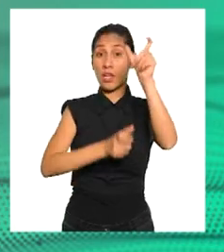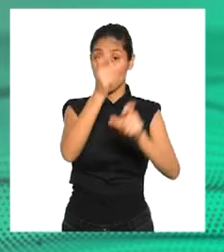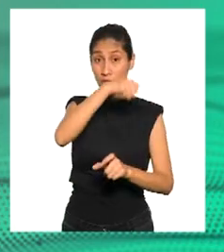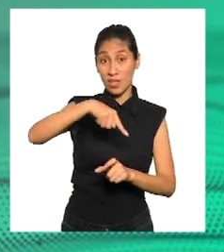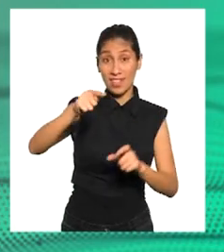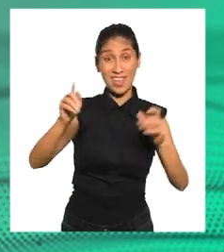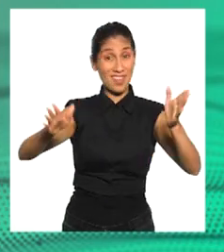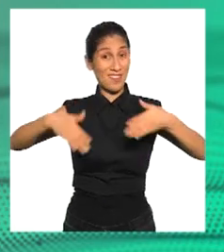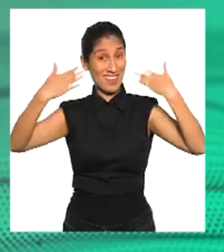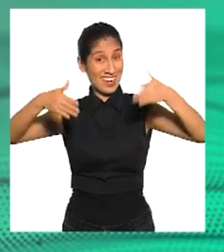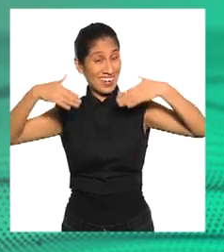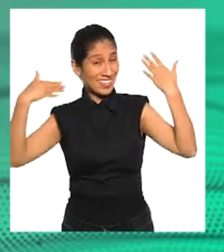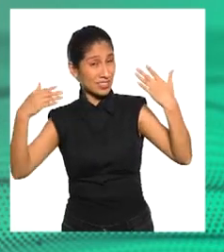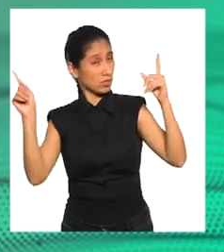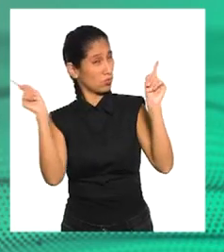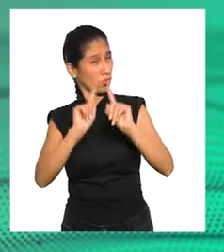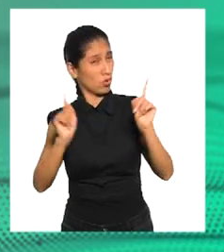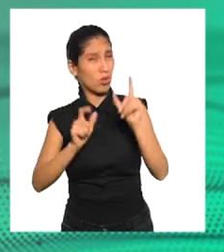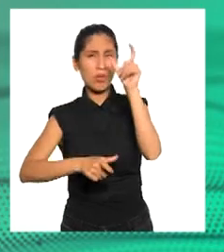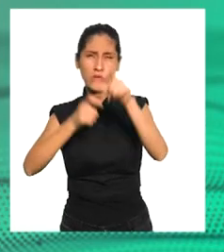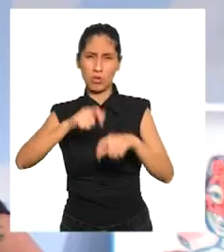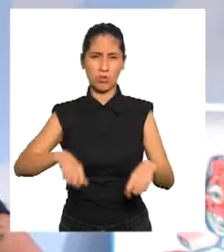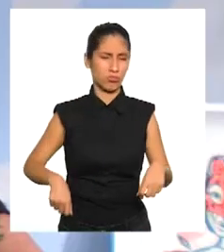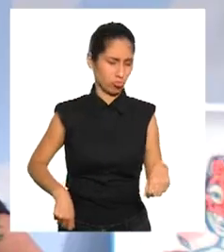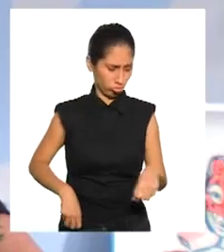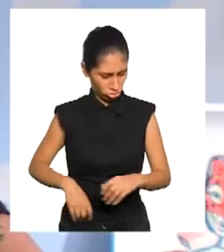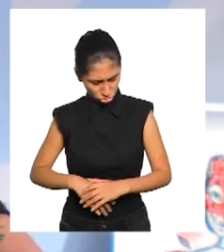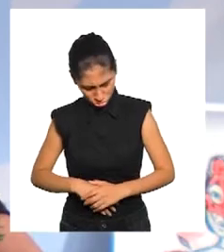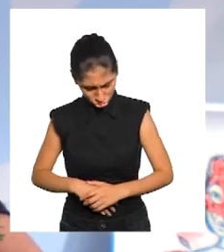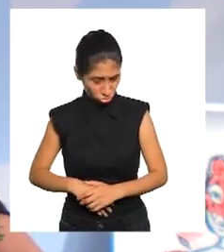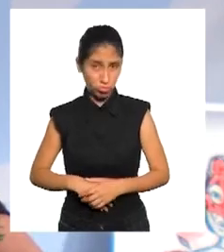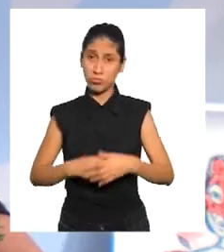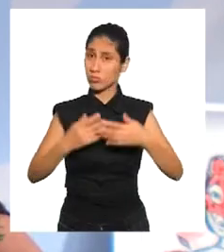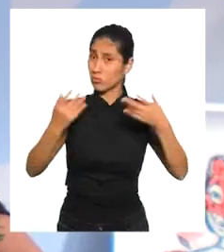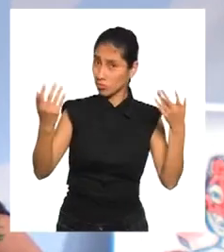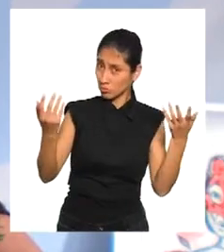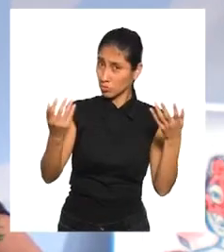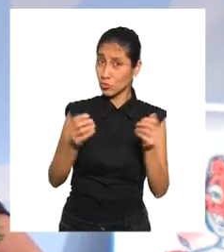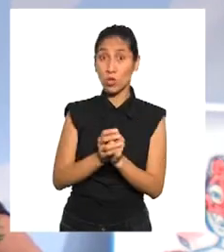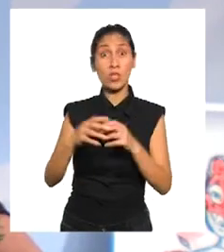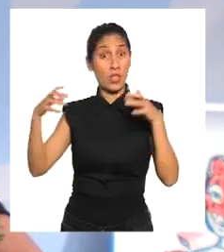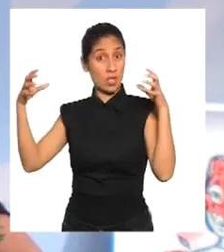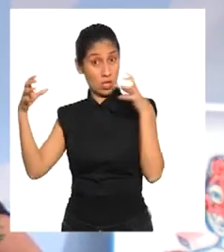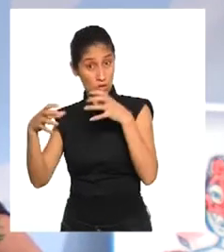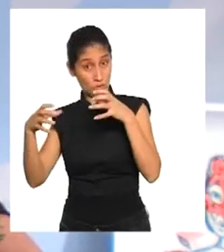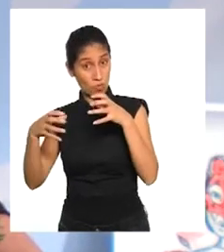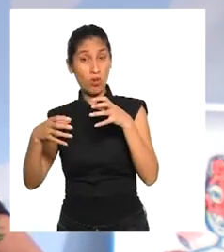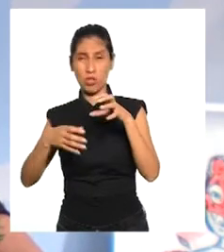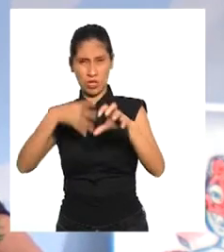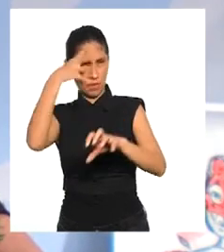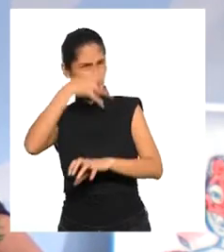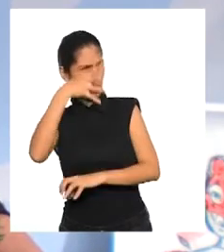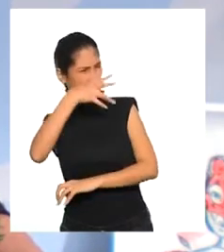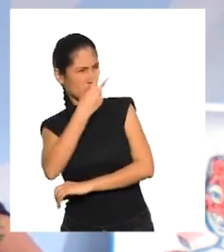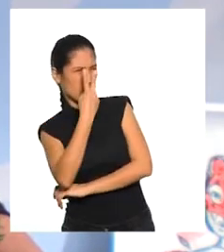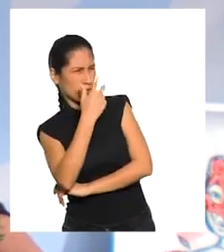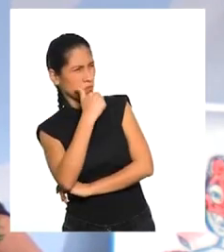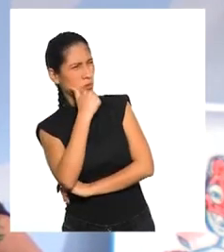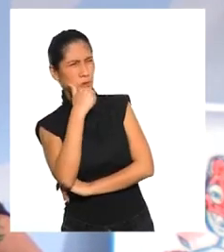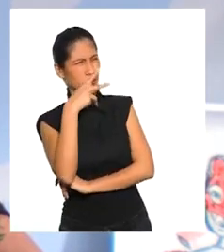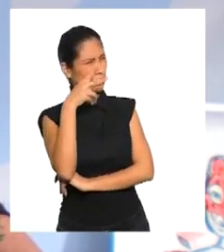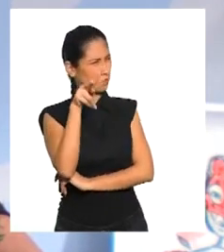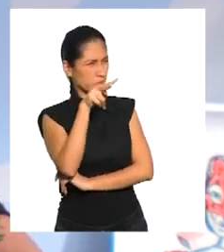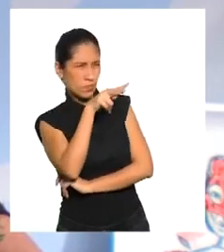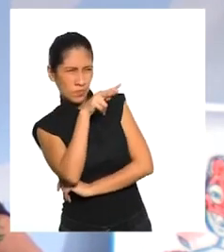felicidad entre la población urbana del país. El equipo usó datos en tiempo real de las redes